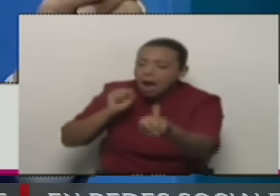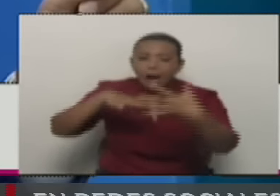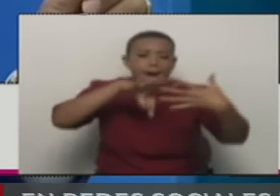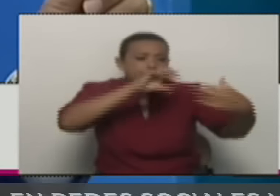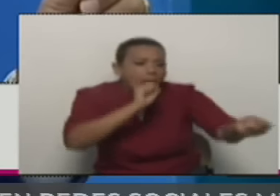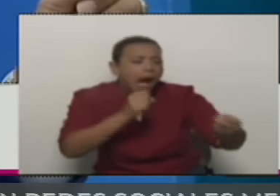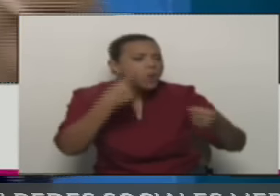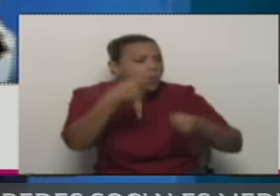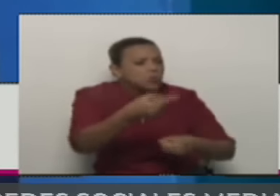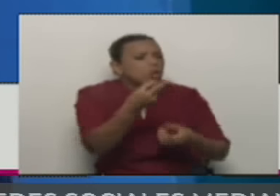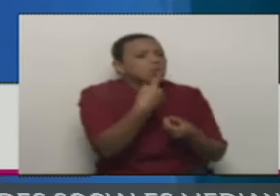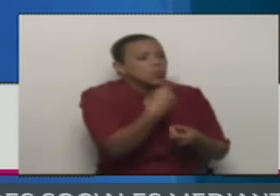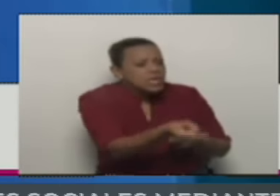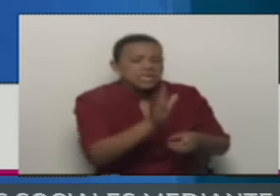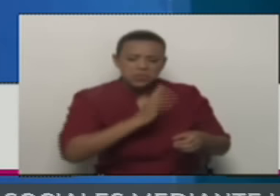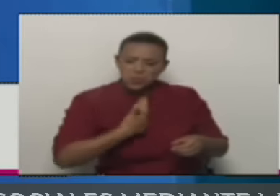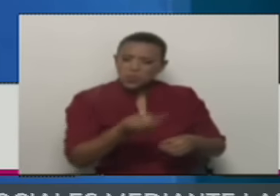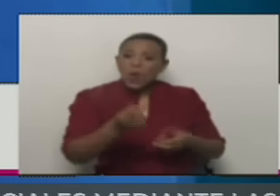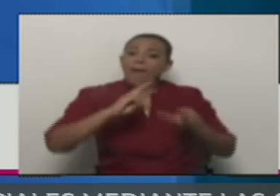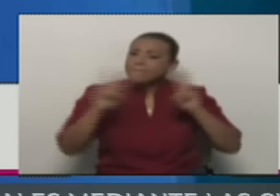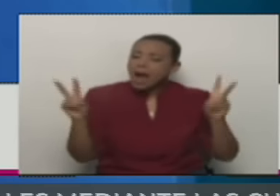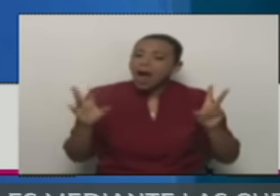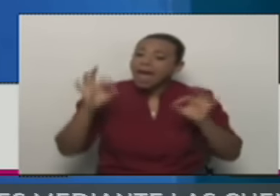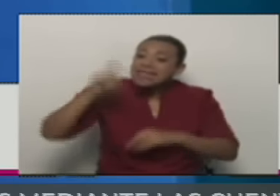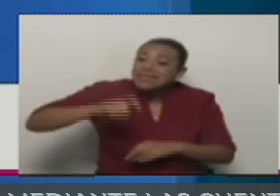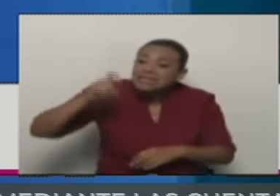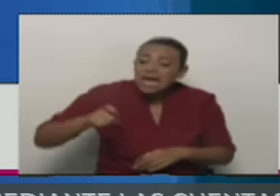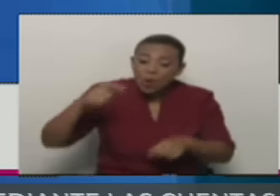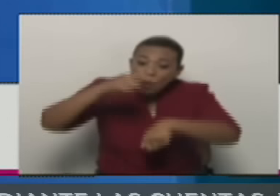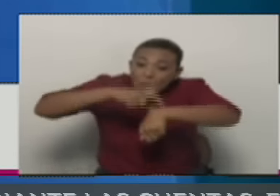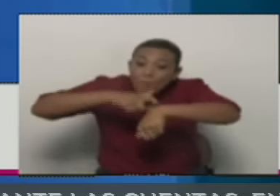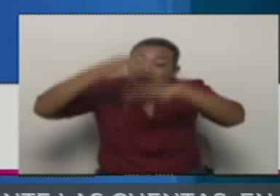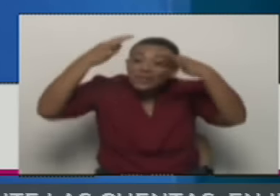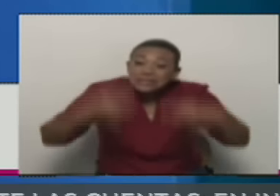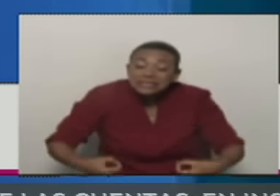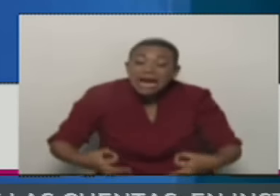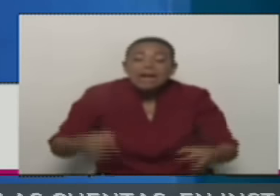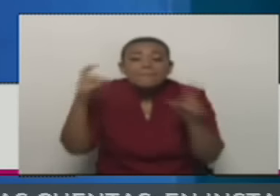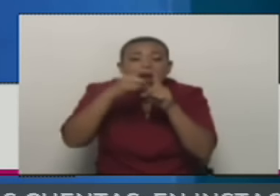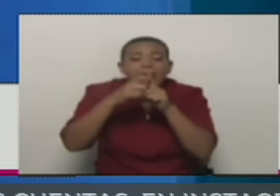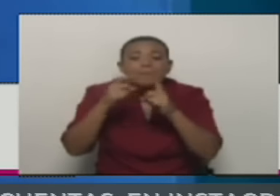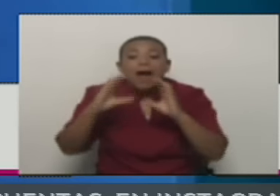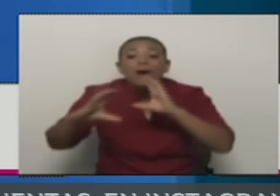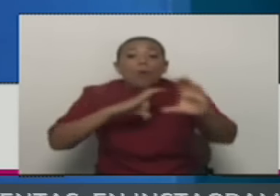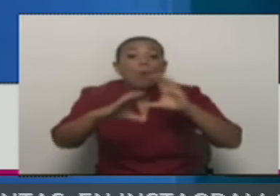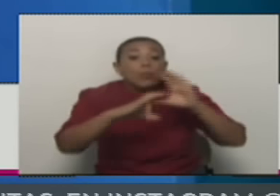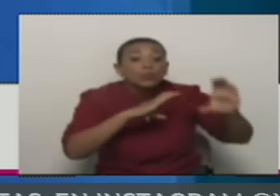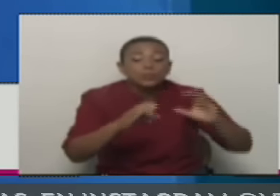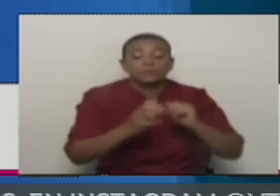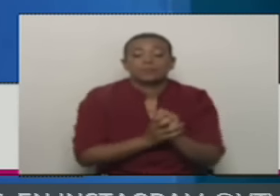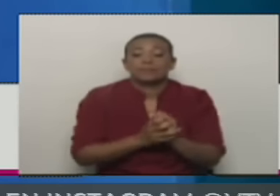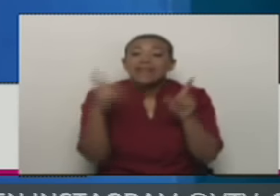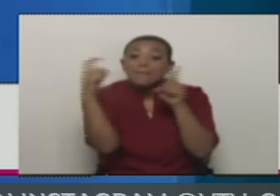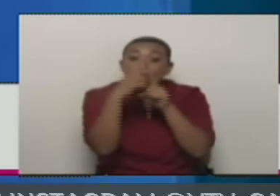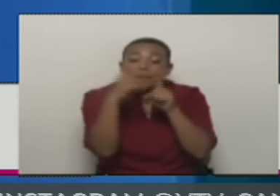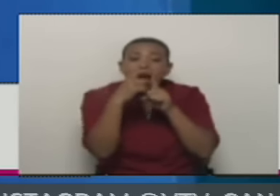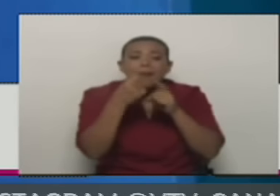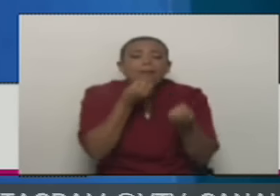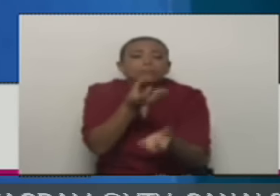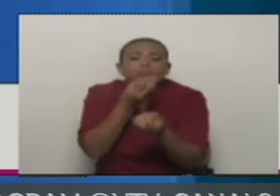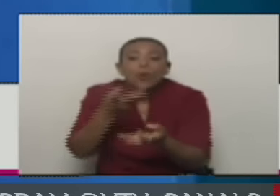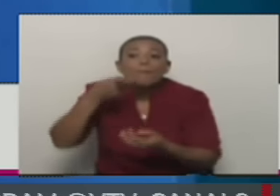venezolanos en paz, es este momento. Es el momento de la palabra, con P mayúscula. Es el momento de